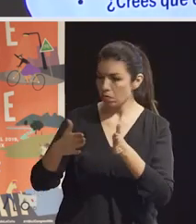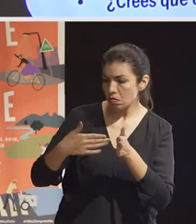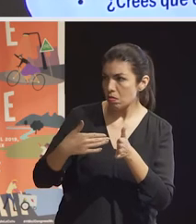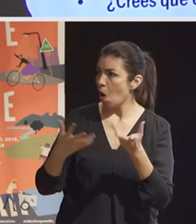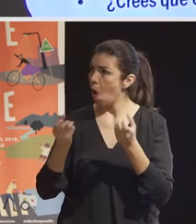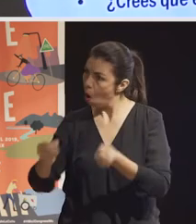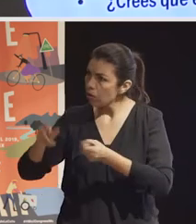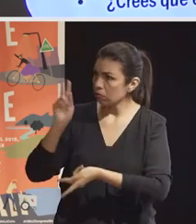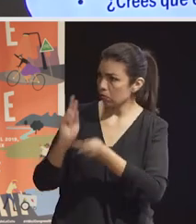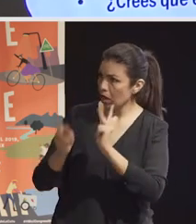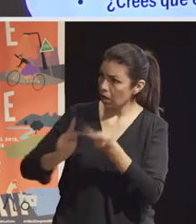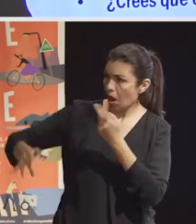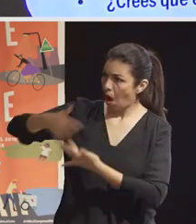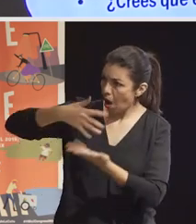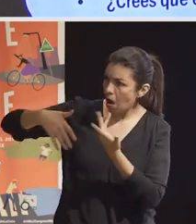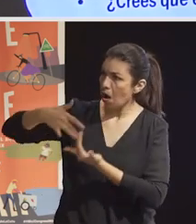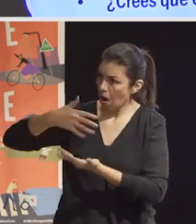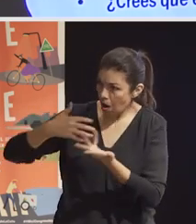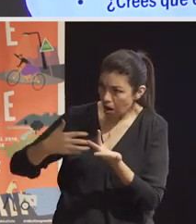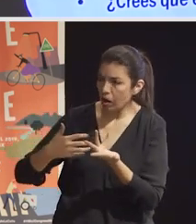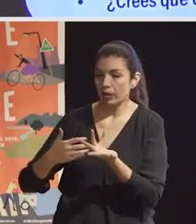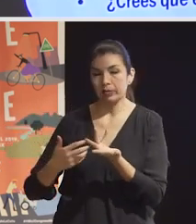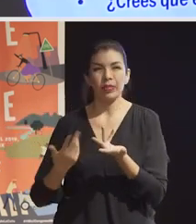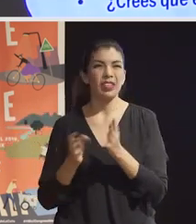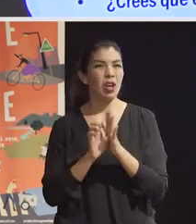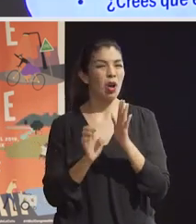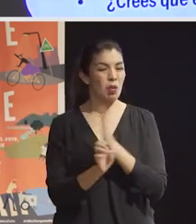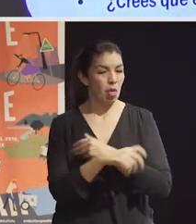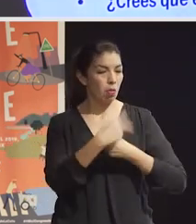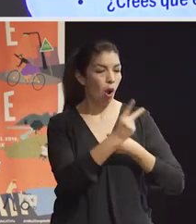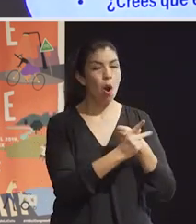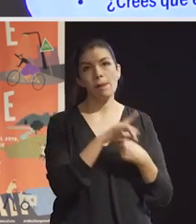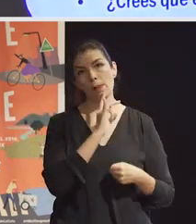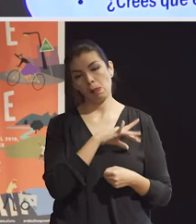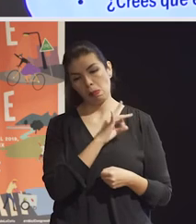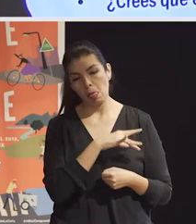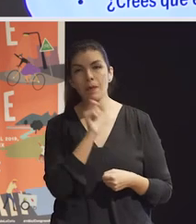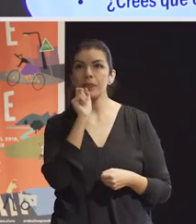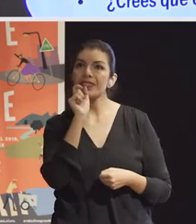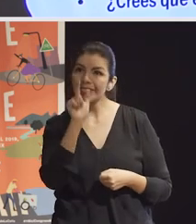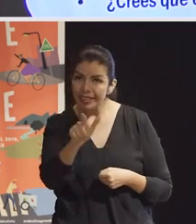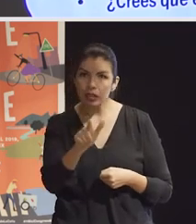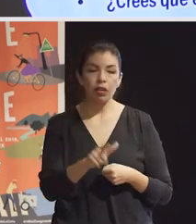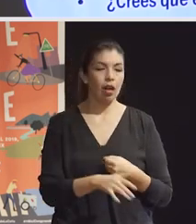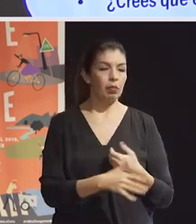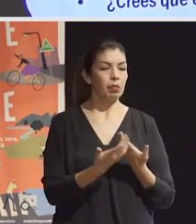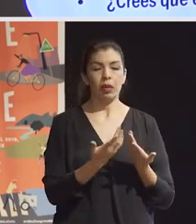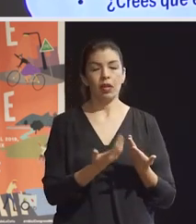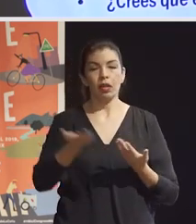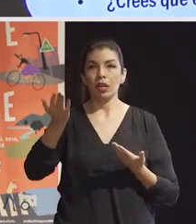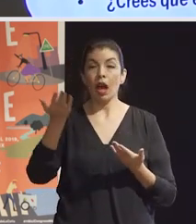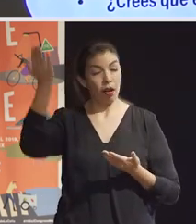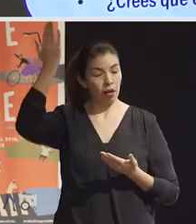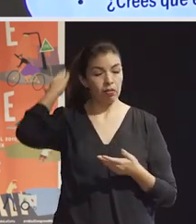comentaron en chile que se dejó de hacer después de una dictadura que antes había grandes fiestas en la calle con todo el vecindario